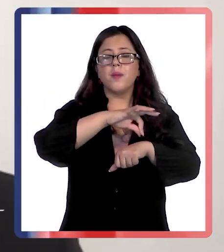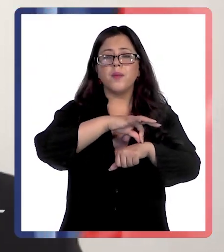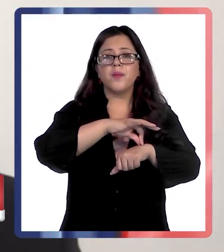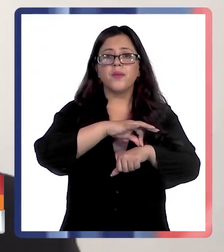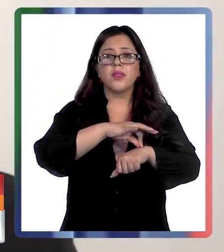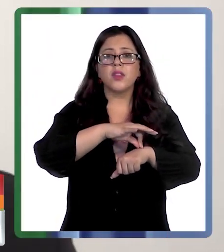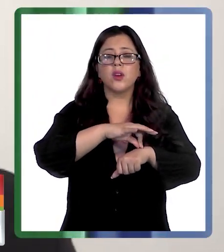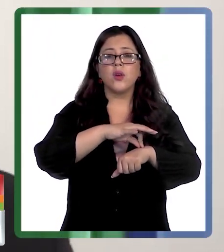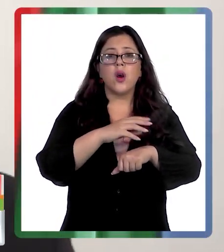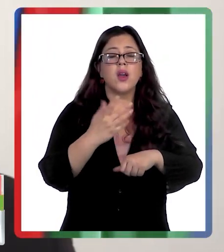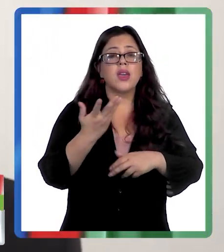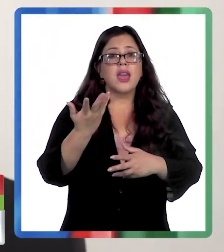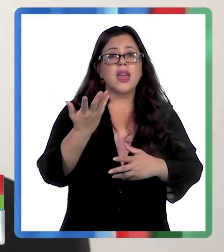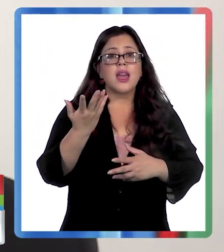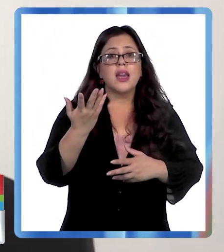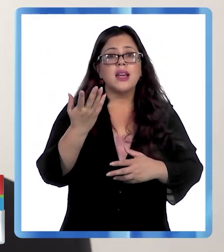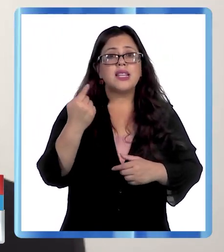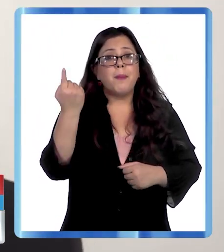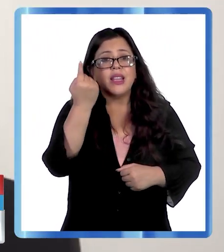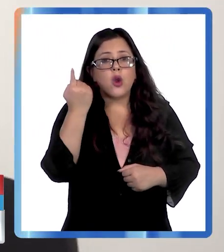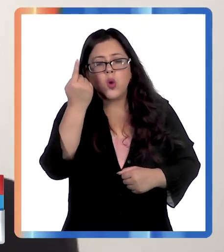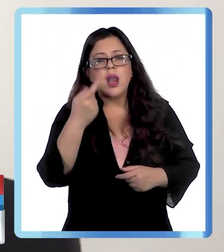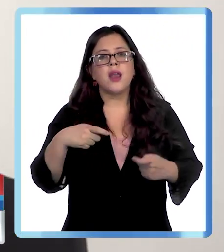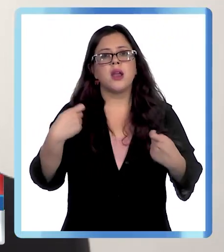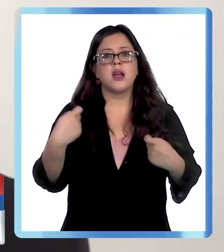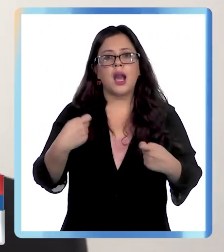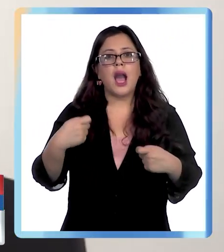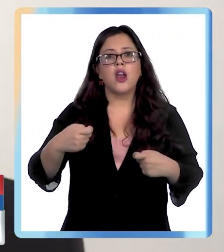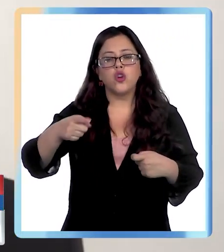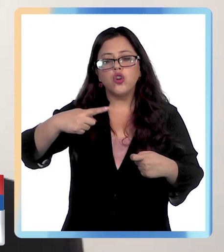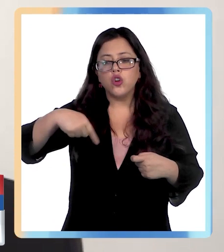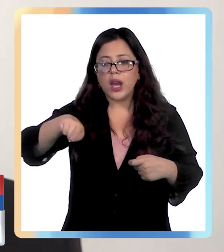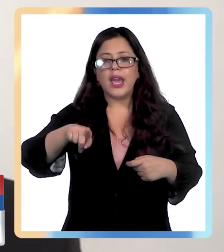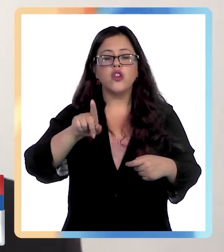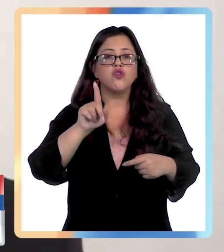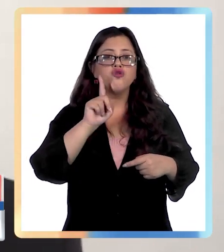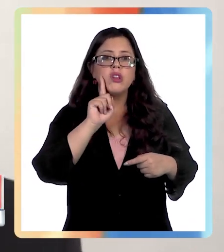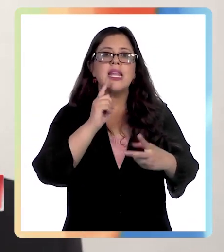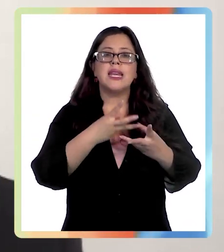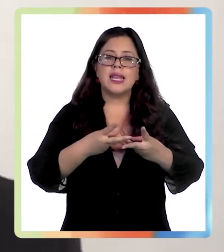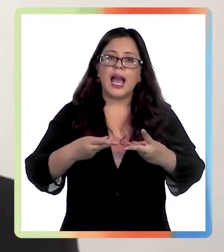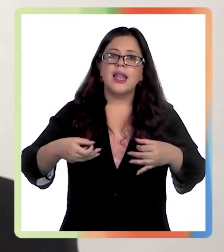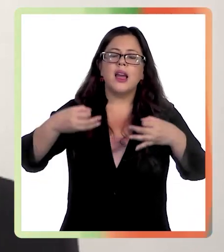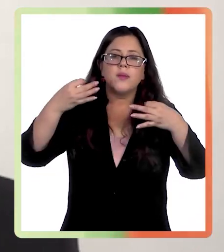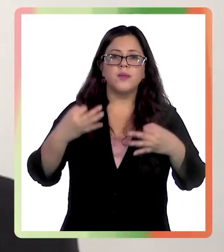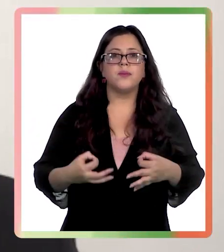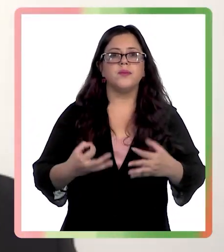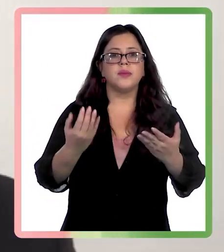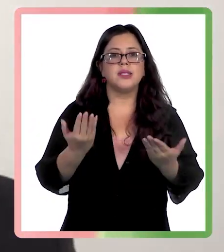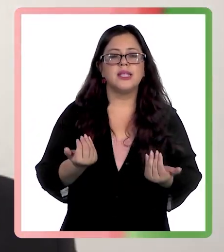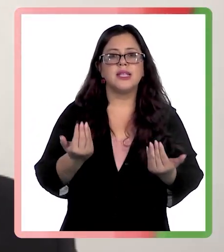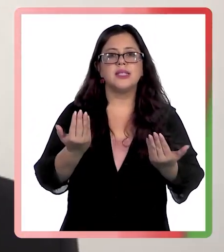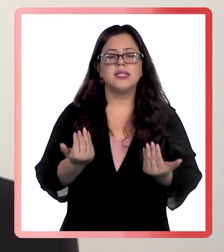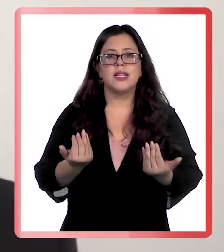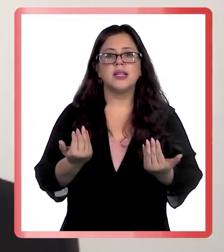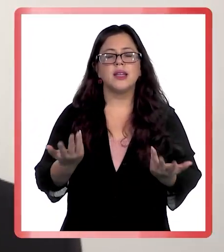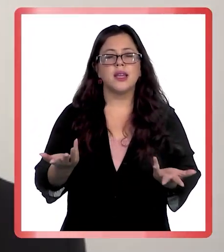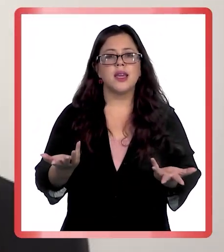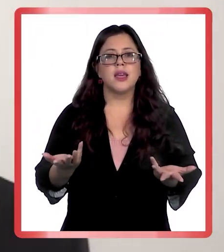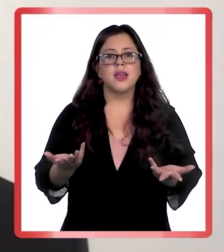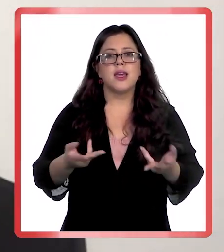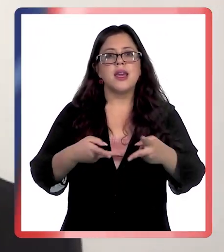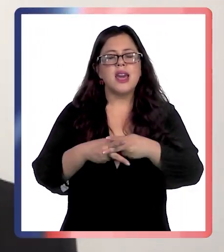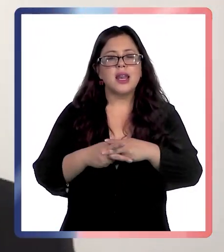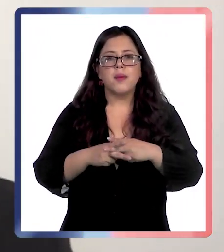privada es bastante cara pero es bastante cara porque tiene una fórmula porque la odontología de calidad requiere